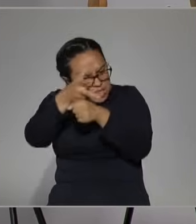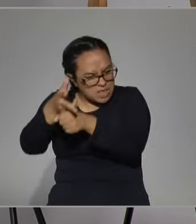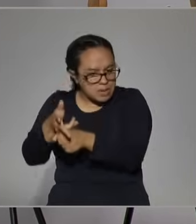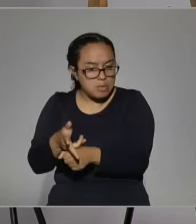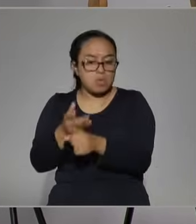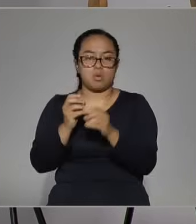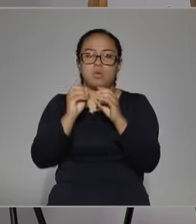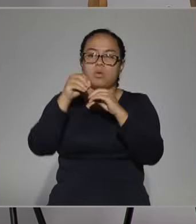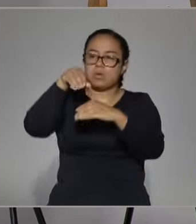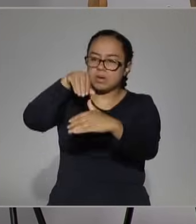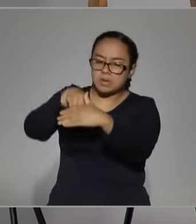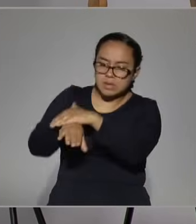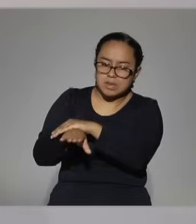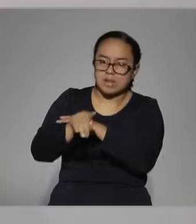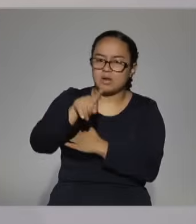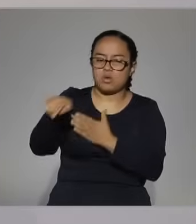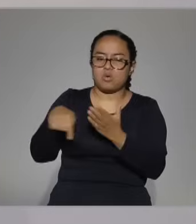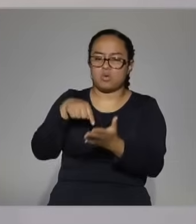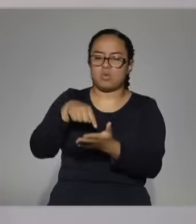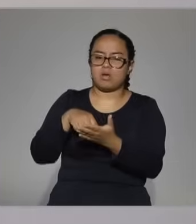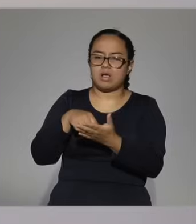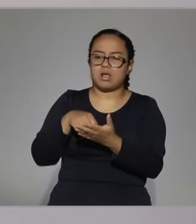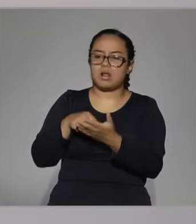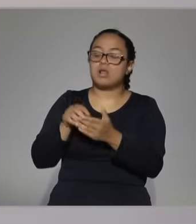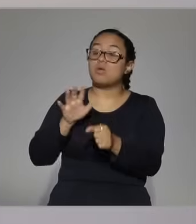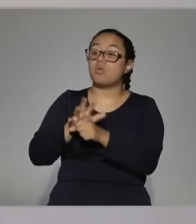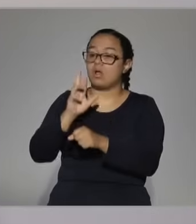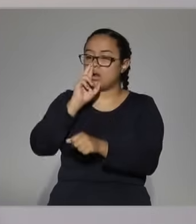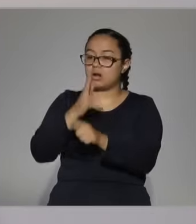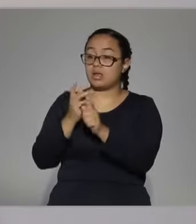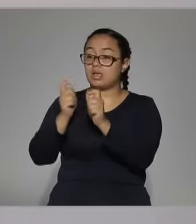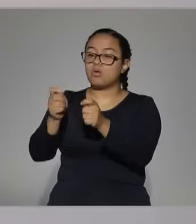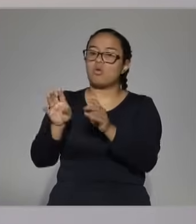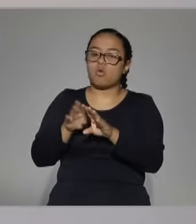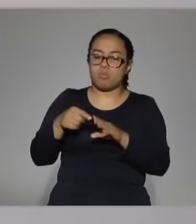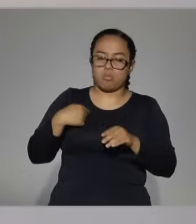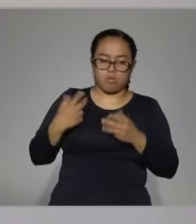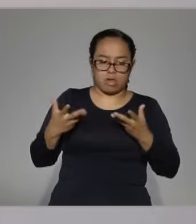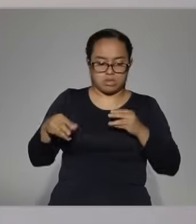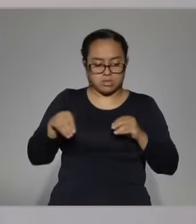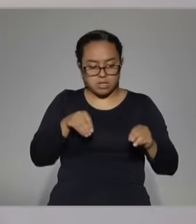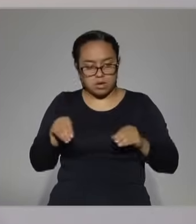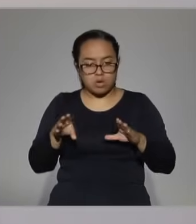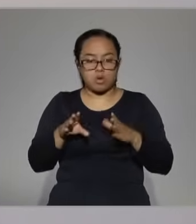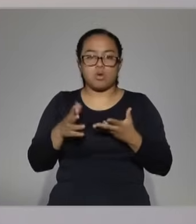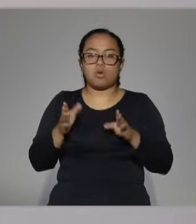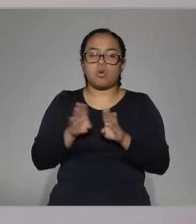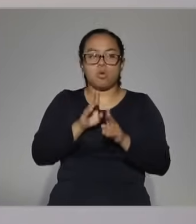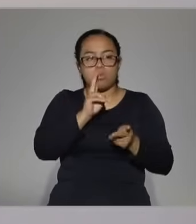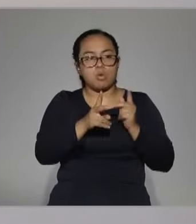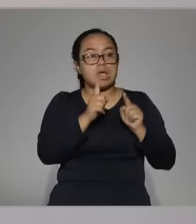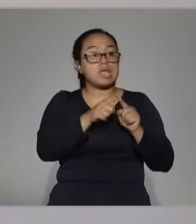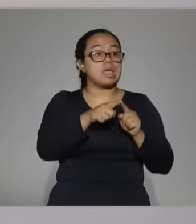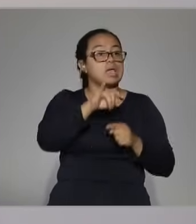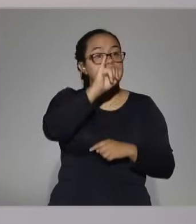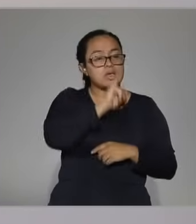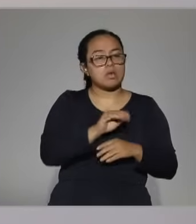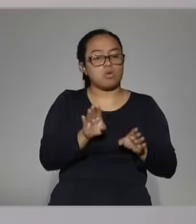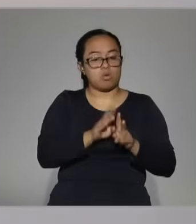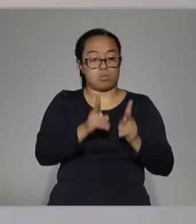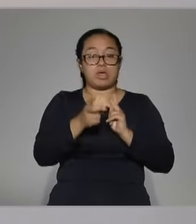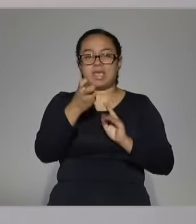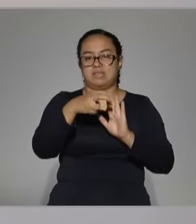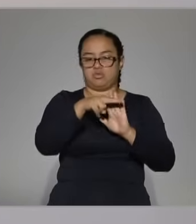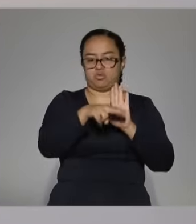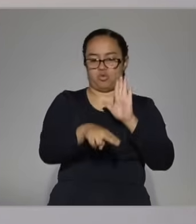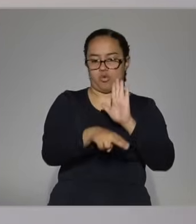un set y ubica tu rol, cómo te mueves, cómo dialogas, quién es el jefe, cómo platicas. Son normas